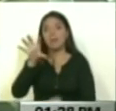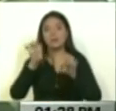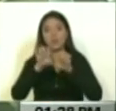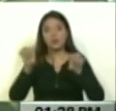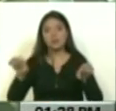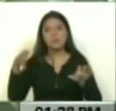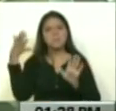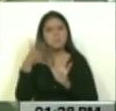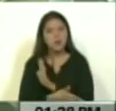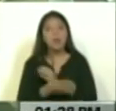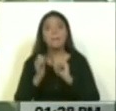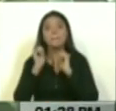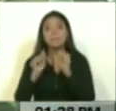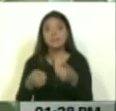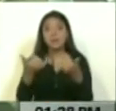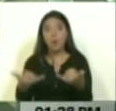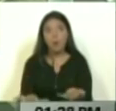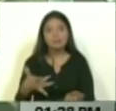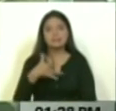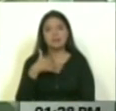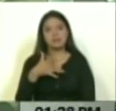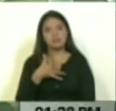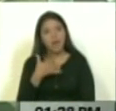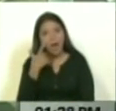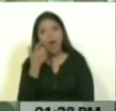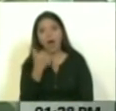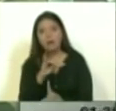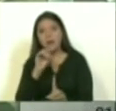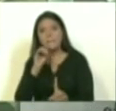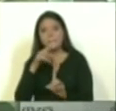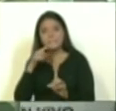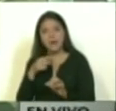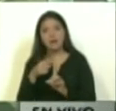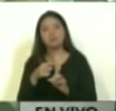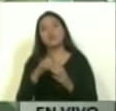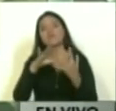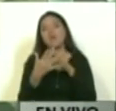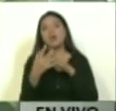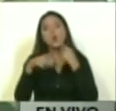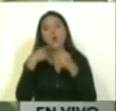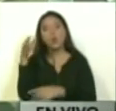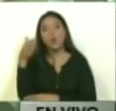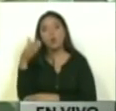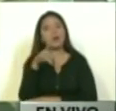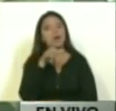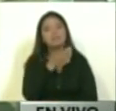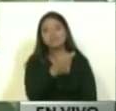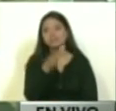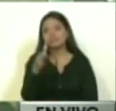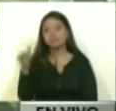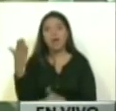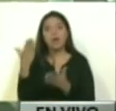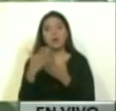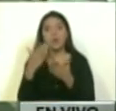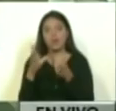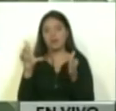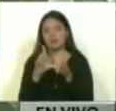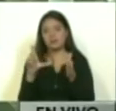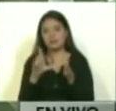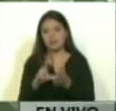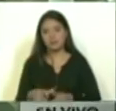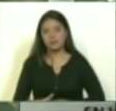que, bueno, ya empecemos a sentir el impacto de la llegada de Barrio Nuevo, Barrio Tricolor a todas las escuelas y liceos. Eso